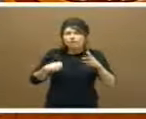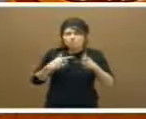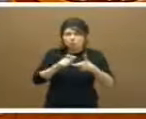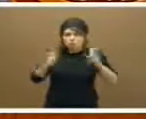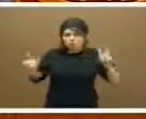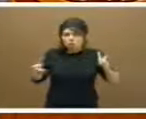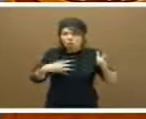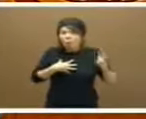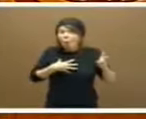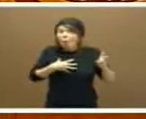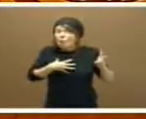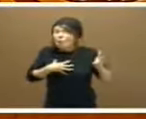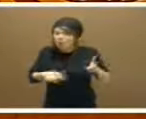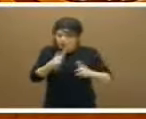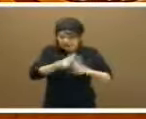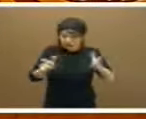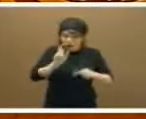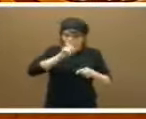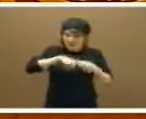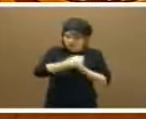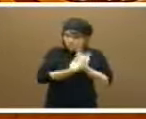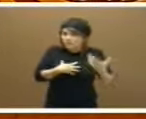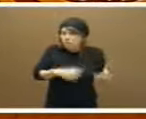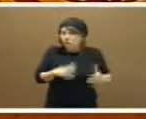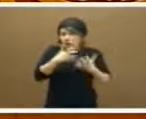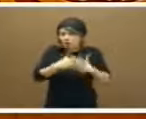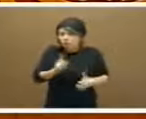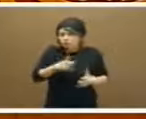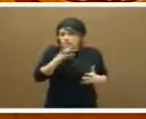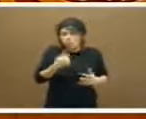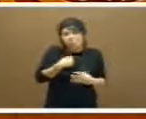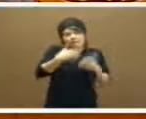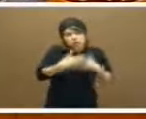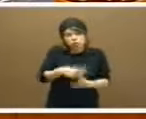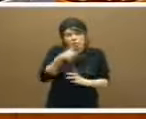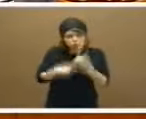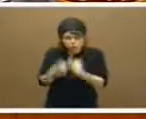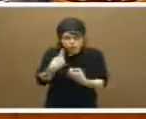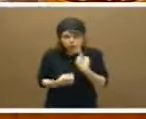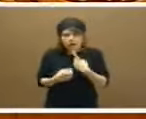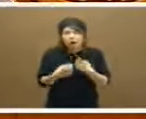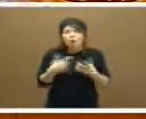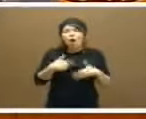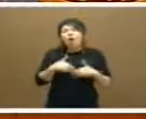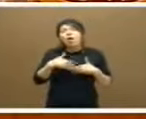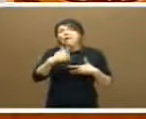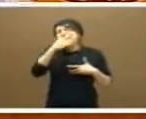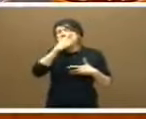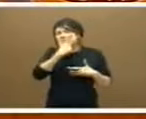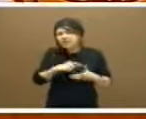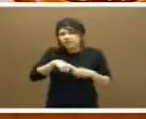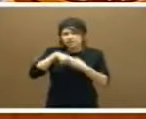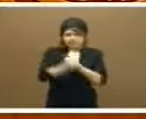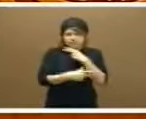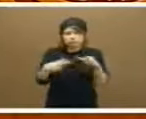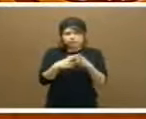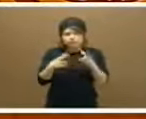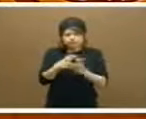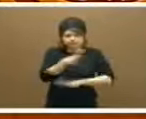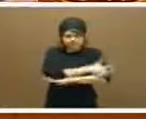la culpable de que no hayan funcionado. Porque son consejos que, para tener una función consultiva y una que faciliten la participación de la sociedad